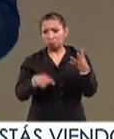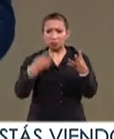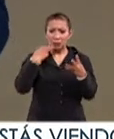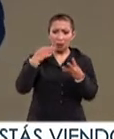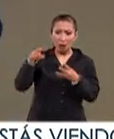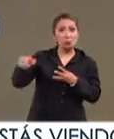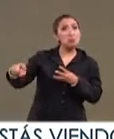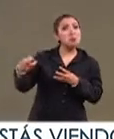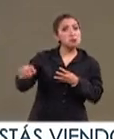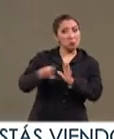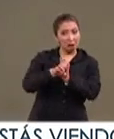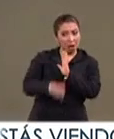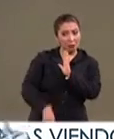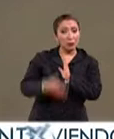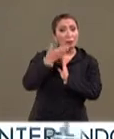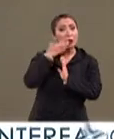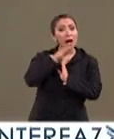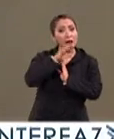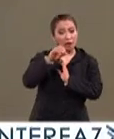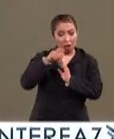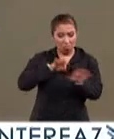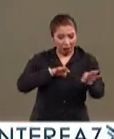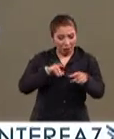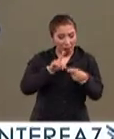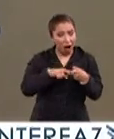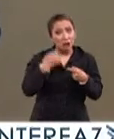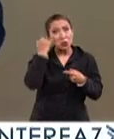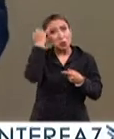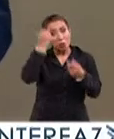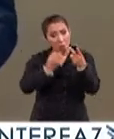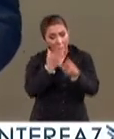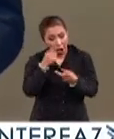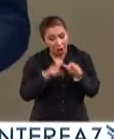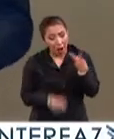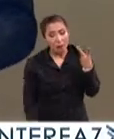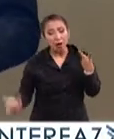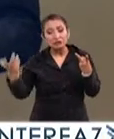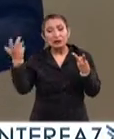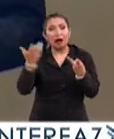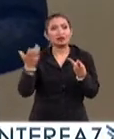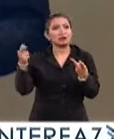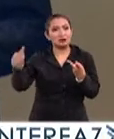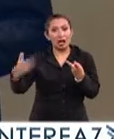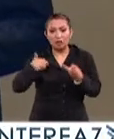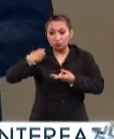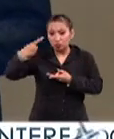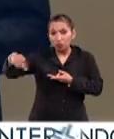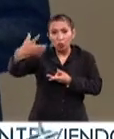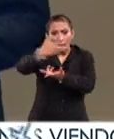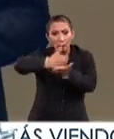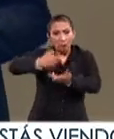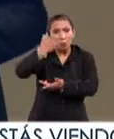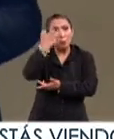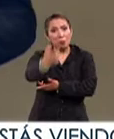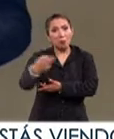pone el ejemplo en trabajo, en innovación, en la generación de ingresos propios,